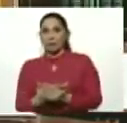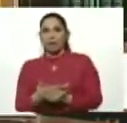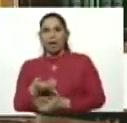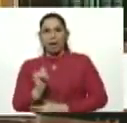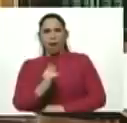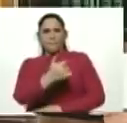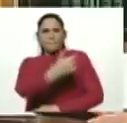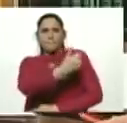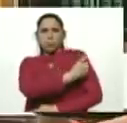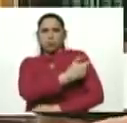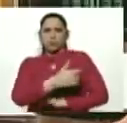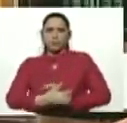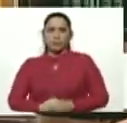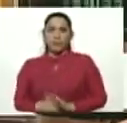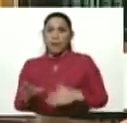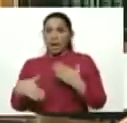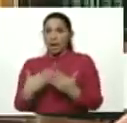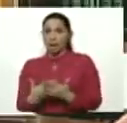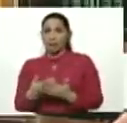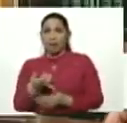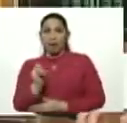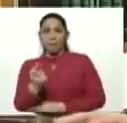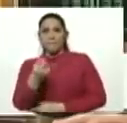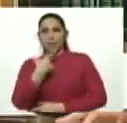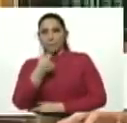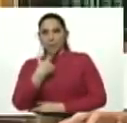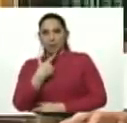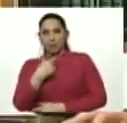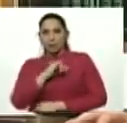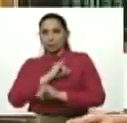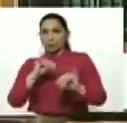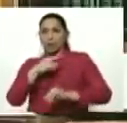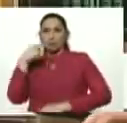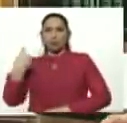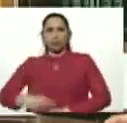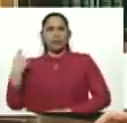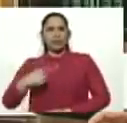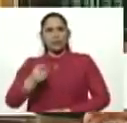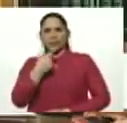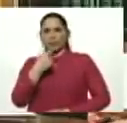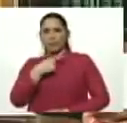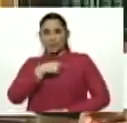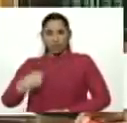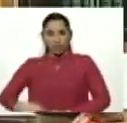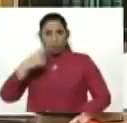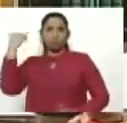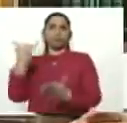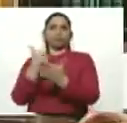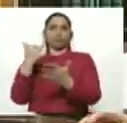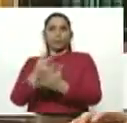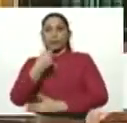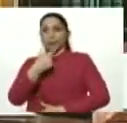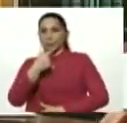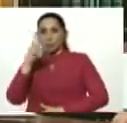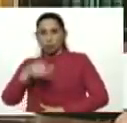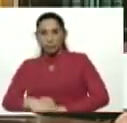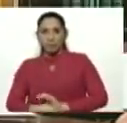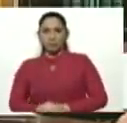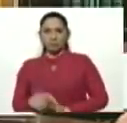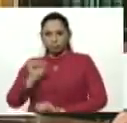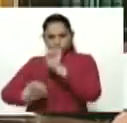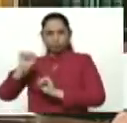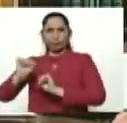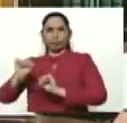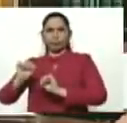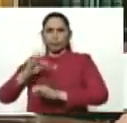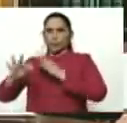vacuna, hasta que aparezcan los tratamientos. Ya Rusia tiene unos tratamientos, China está probando unos tratamientos. Y tengan